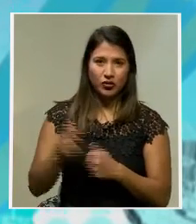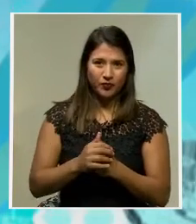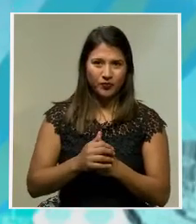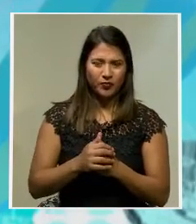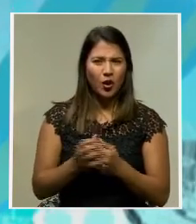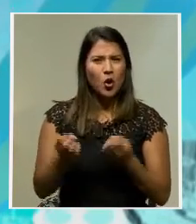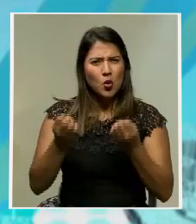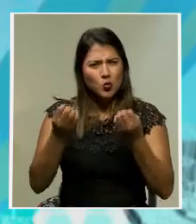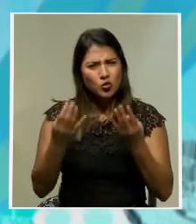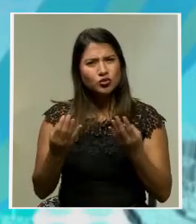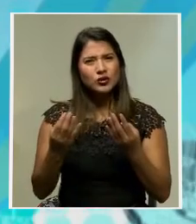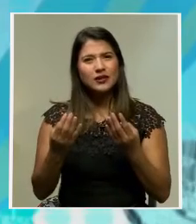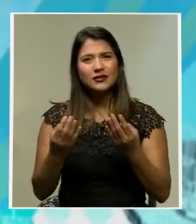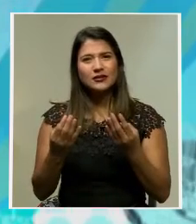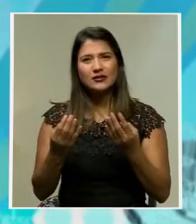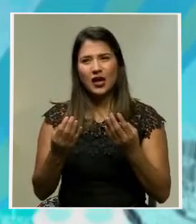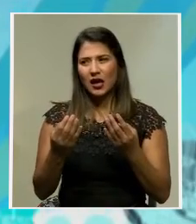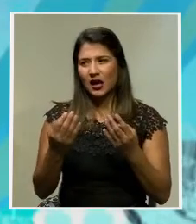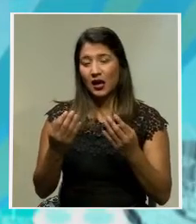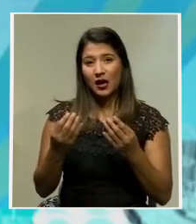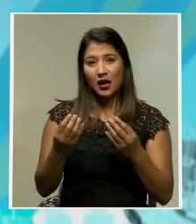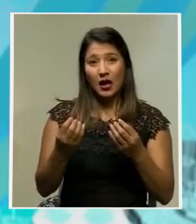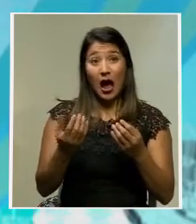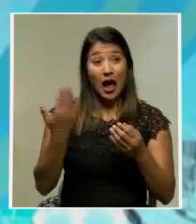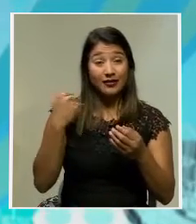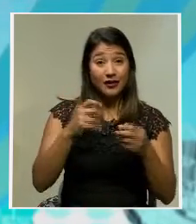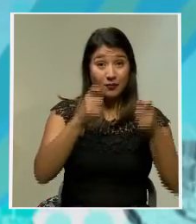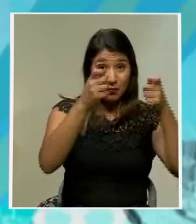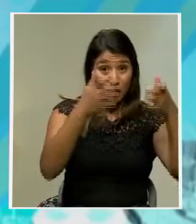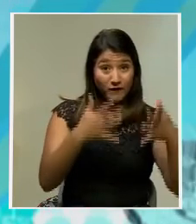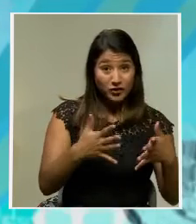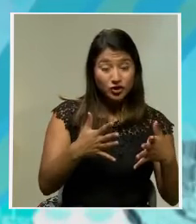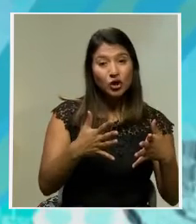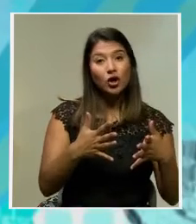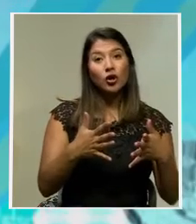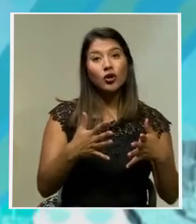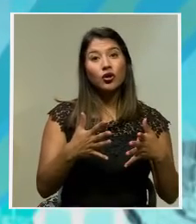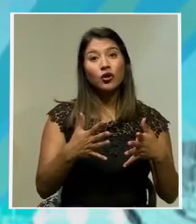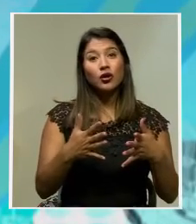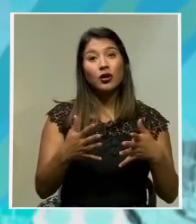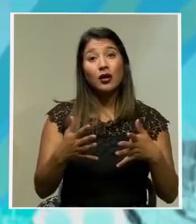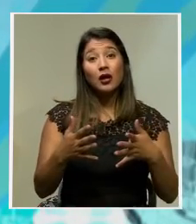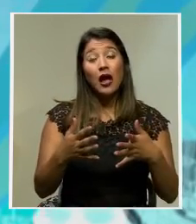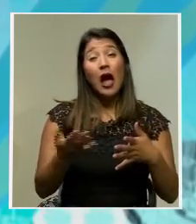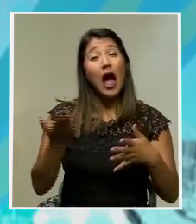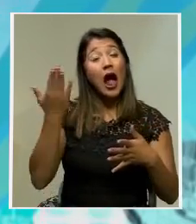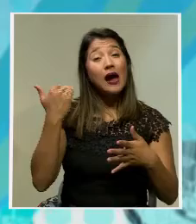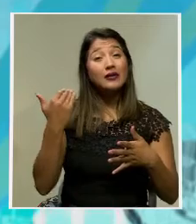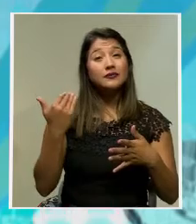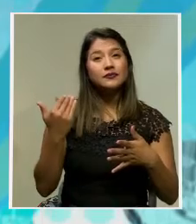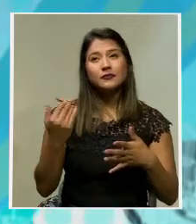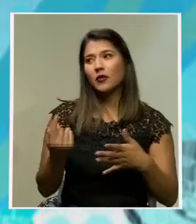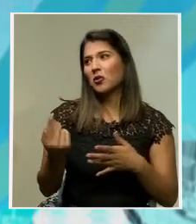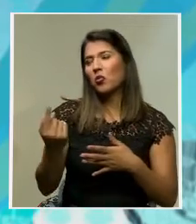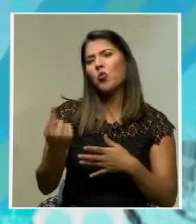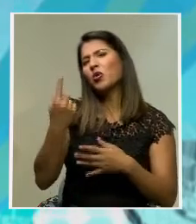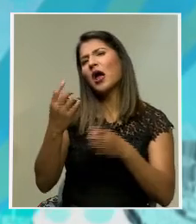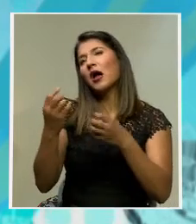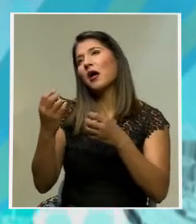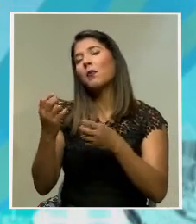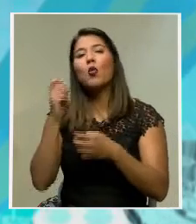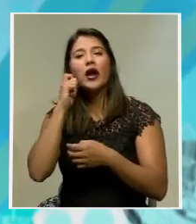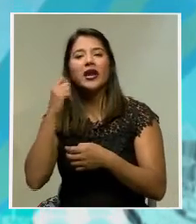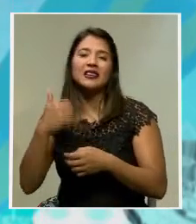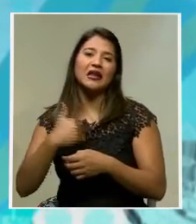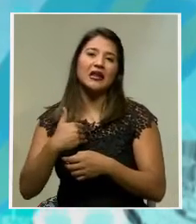tenían pensiones por arriba del 1.000.000 de colones, y a la vez las pensiones de sus ex esposos, sus esposos, de también